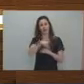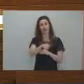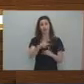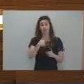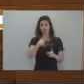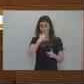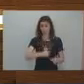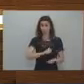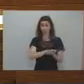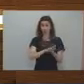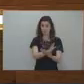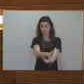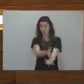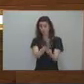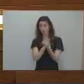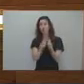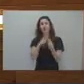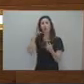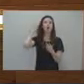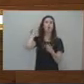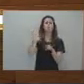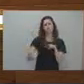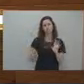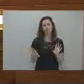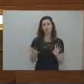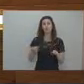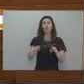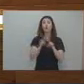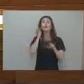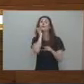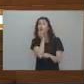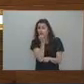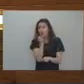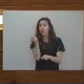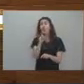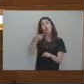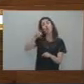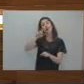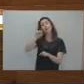hablando conmigo, no está hablando con Pablo Iglesias, igual que yo hablo con Gaspar Llamazares, no con Alberto Garzón.